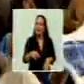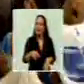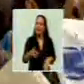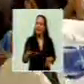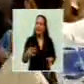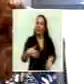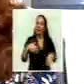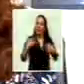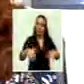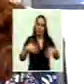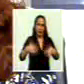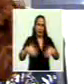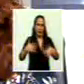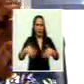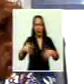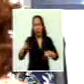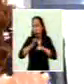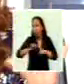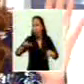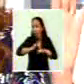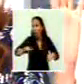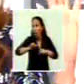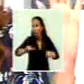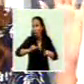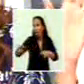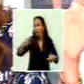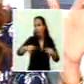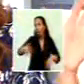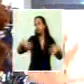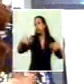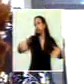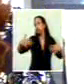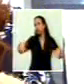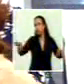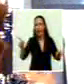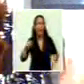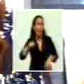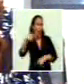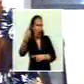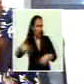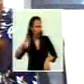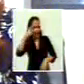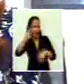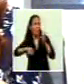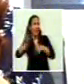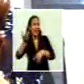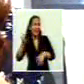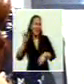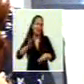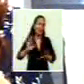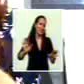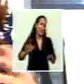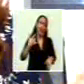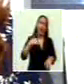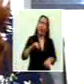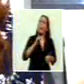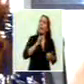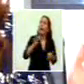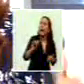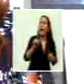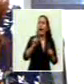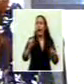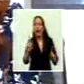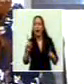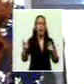Ríos de Tinta, de cosas, bueno, no quiero hablar de las otras cosas, de las cosas que se inventan a diario y que hay que estar desmintiendo